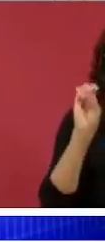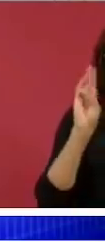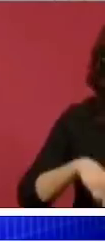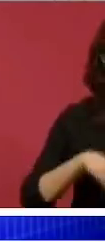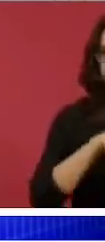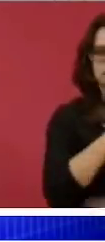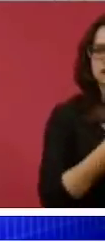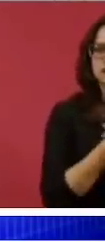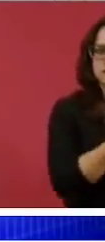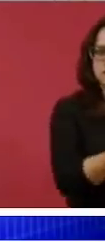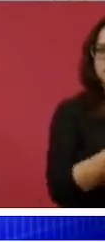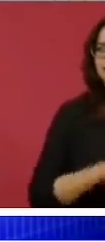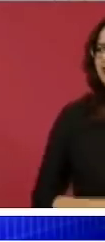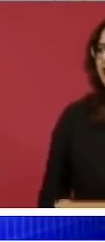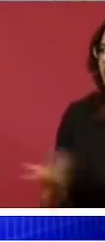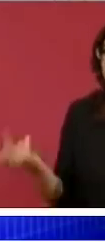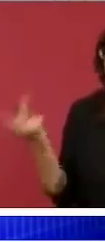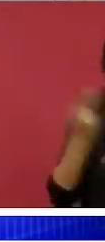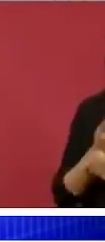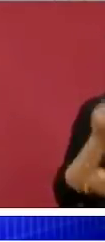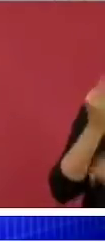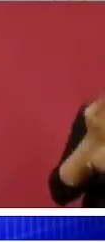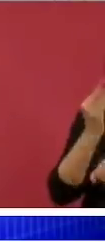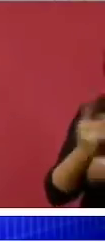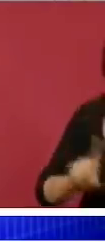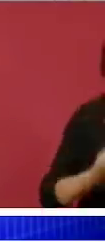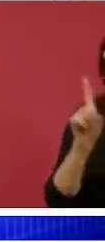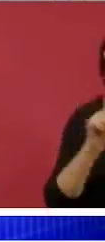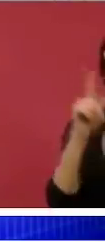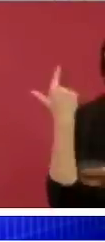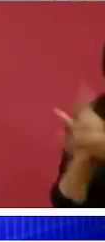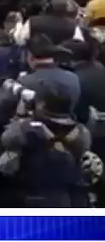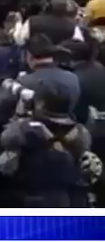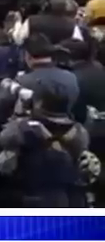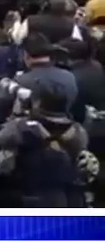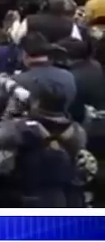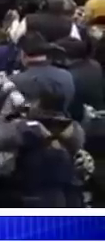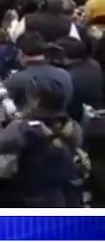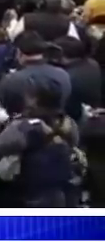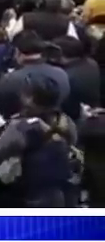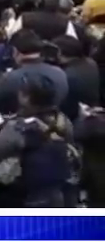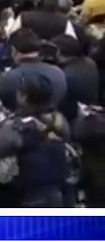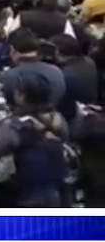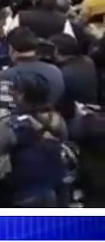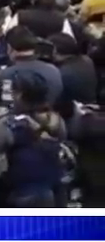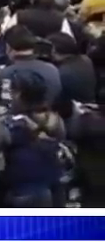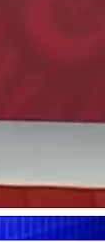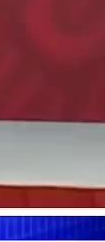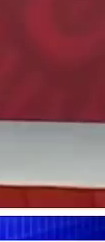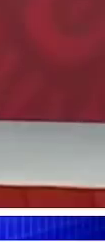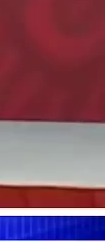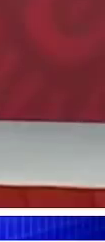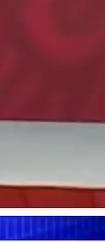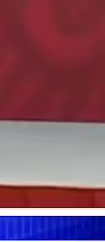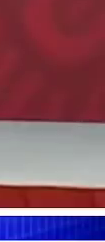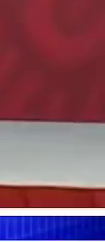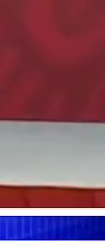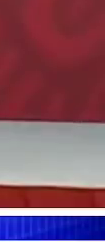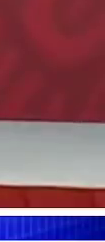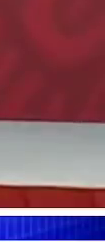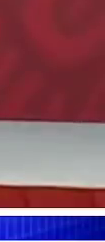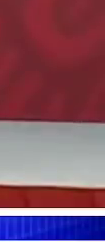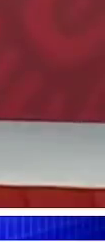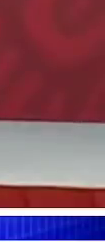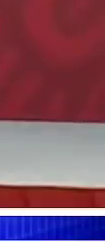los discursos a pesar de las palabras las acciones y las decisiones de estos gobiernos le dan la razón al presidente